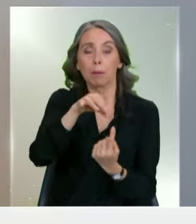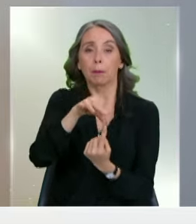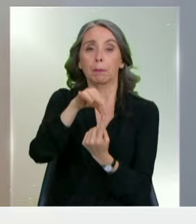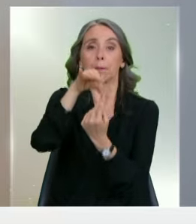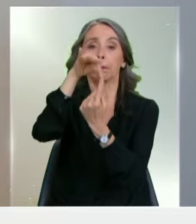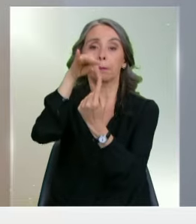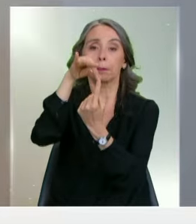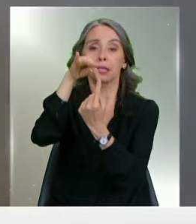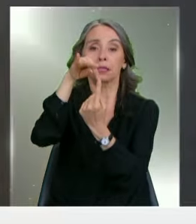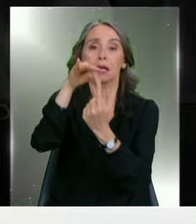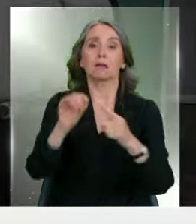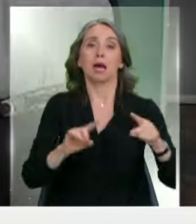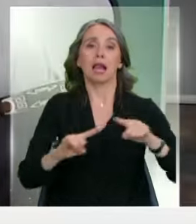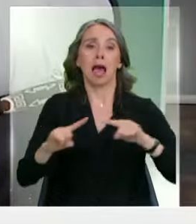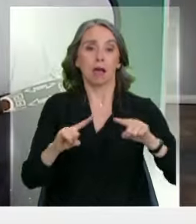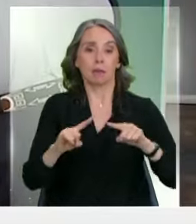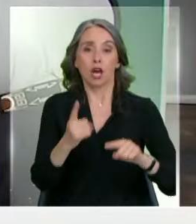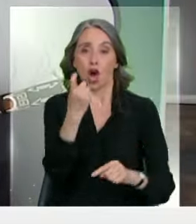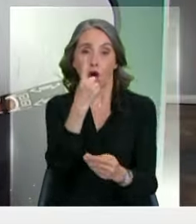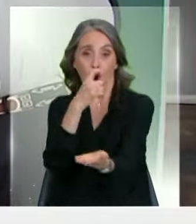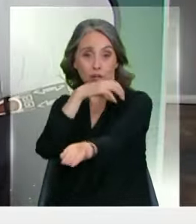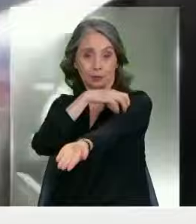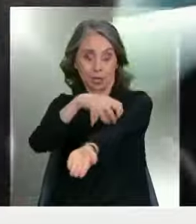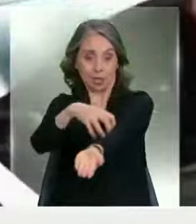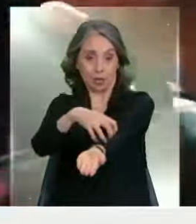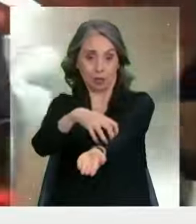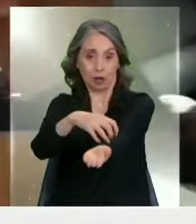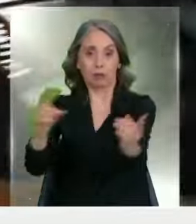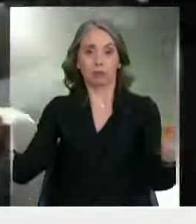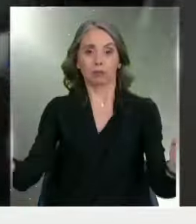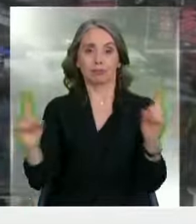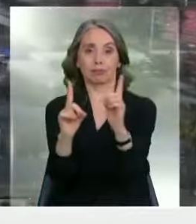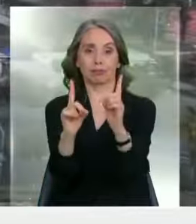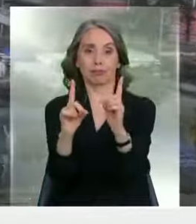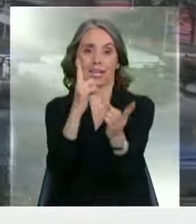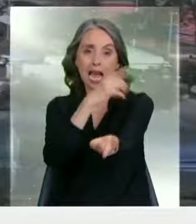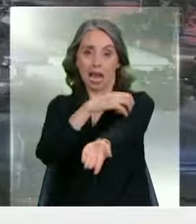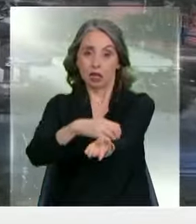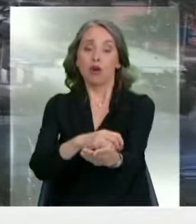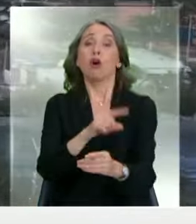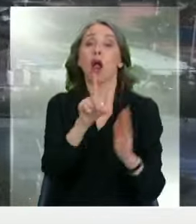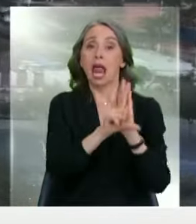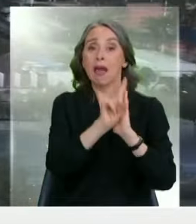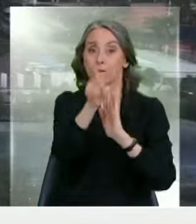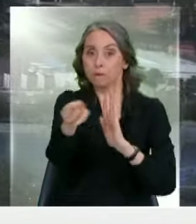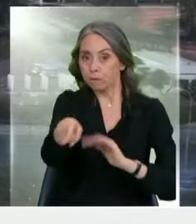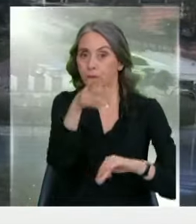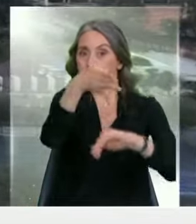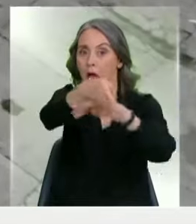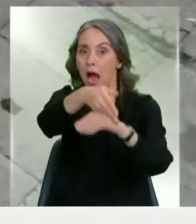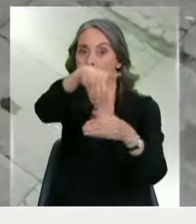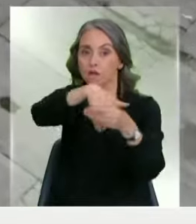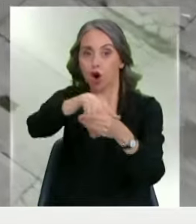principal en la administración. 11 regiones que tendrán su frente a frente regional, voto obligatorio y una sola